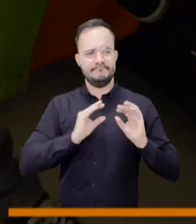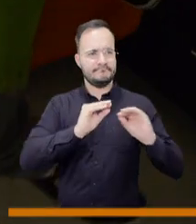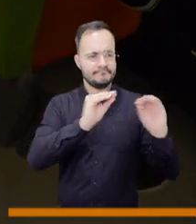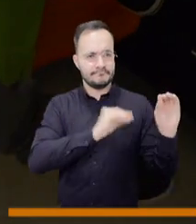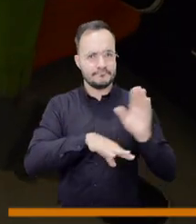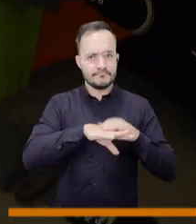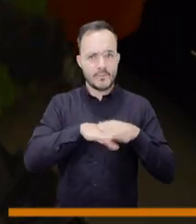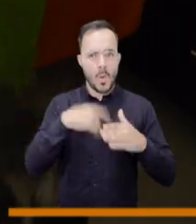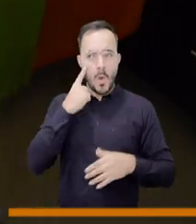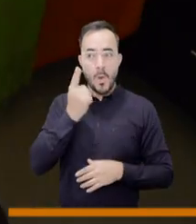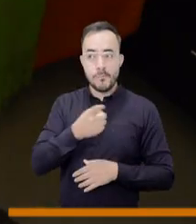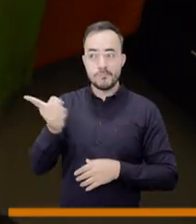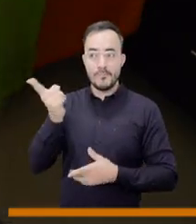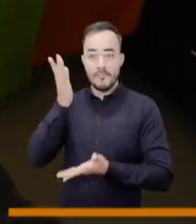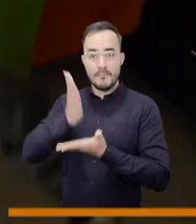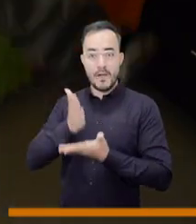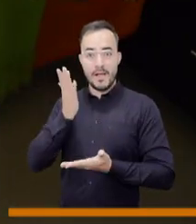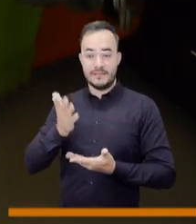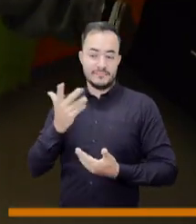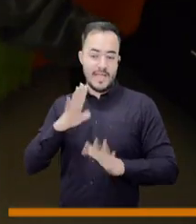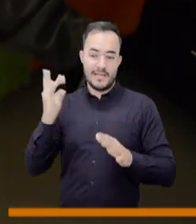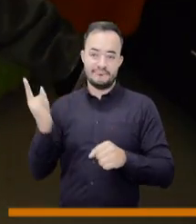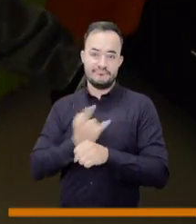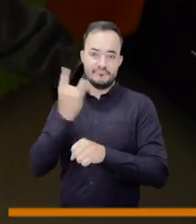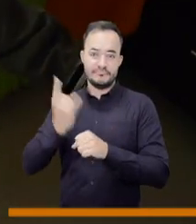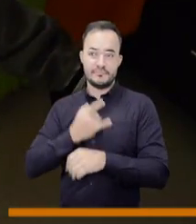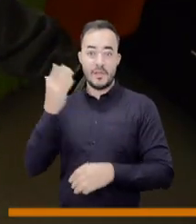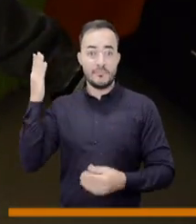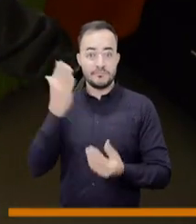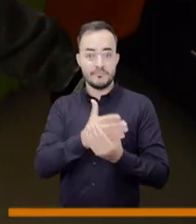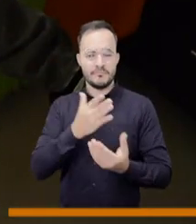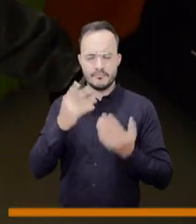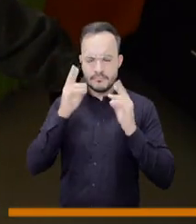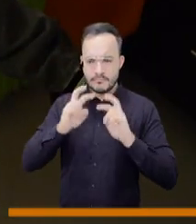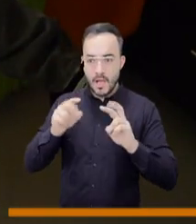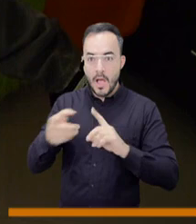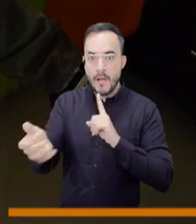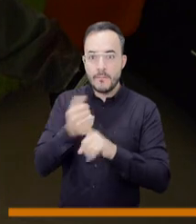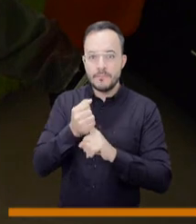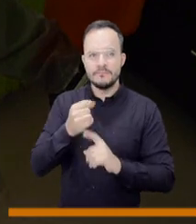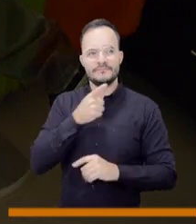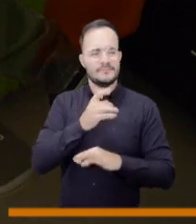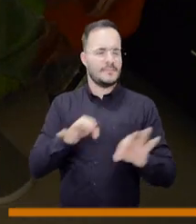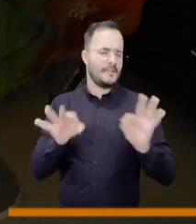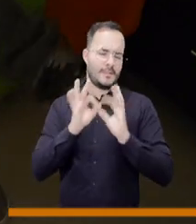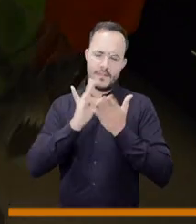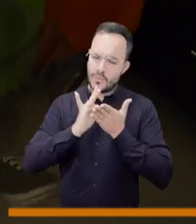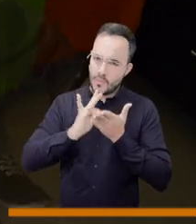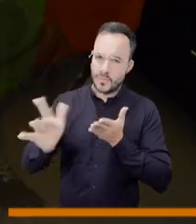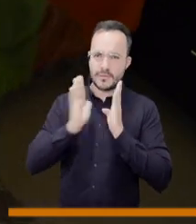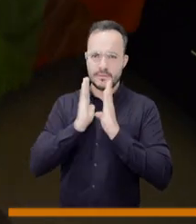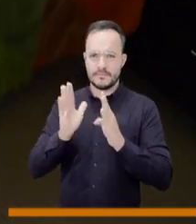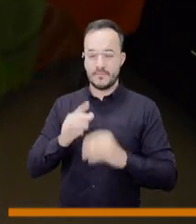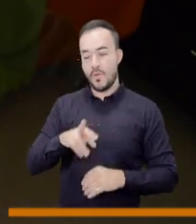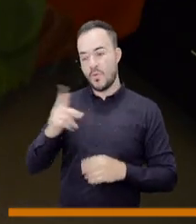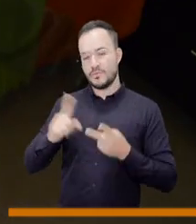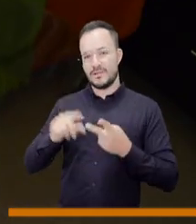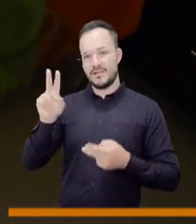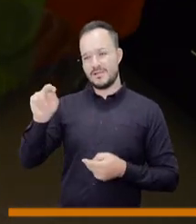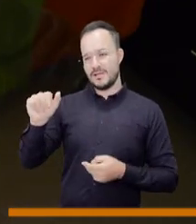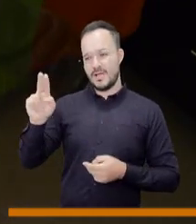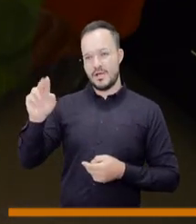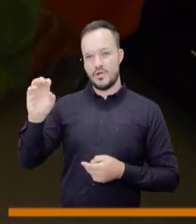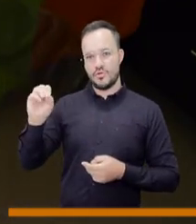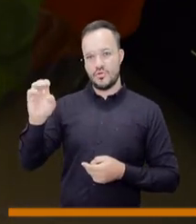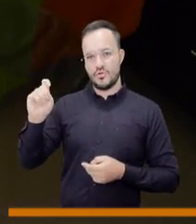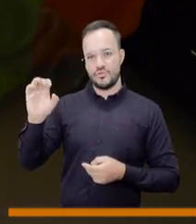los servicios de urgencia a las personas que lleguen con posible intoxicación y el manejo de la naloxona,